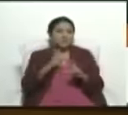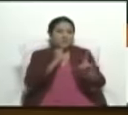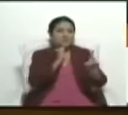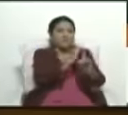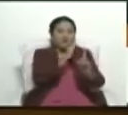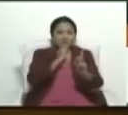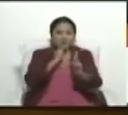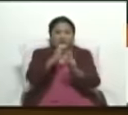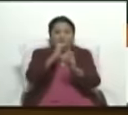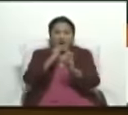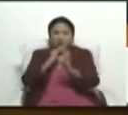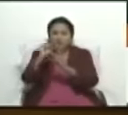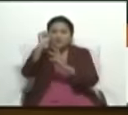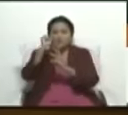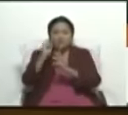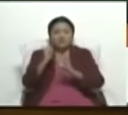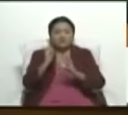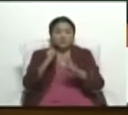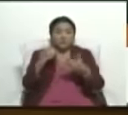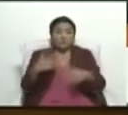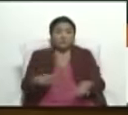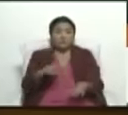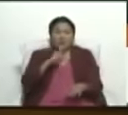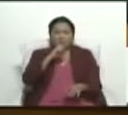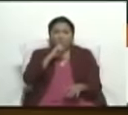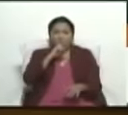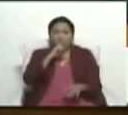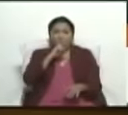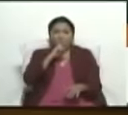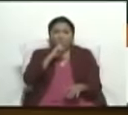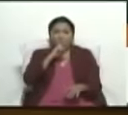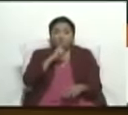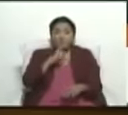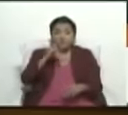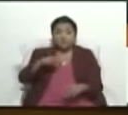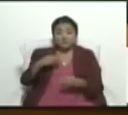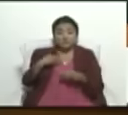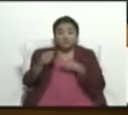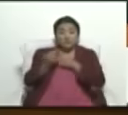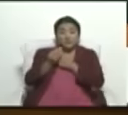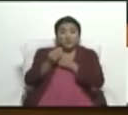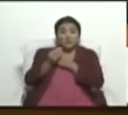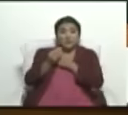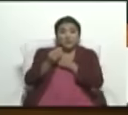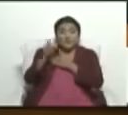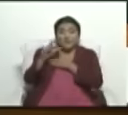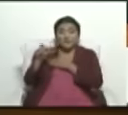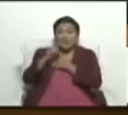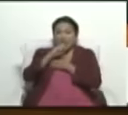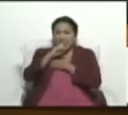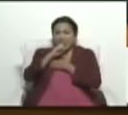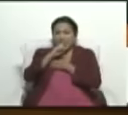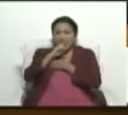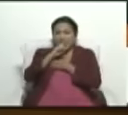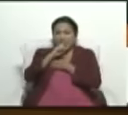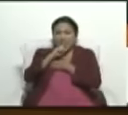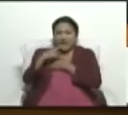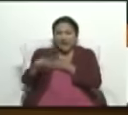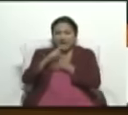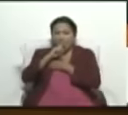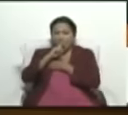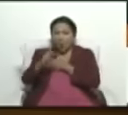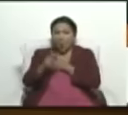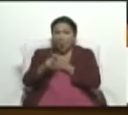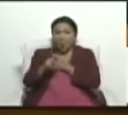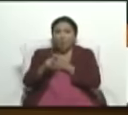la comisión de un hecho punible. Por eso hay que cuidarse mucho de la gente envidiosa, de la gente que odia, de la